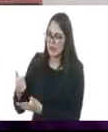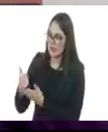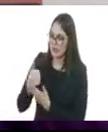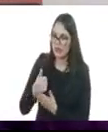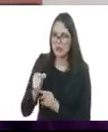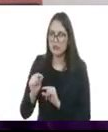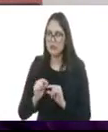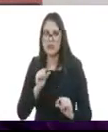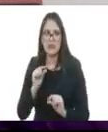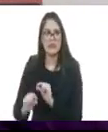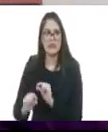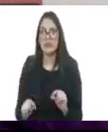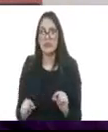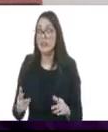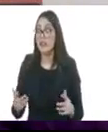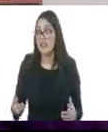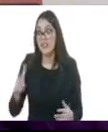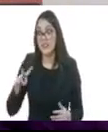fue